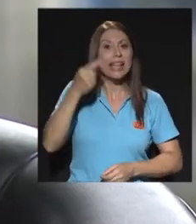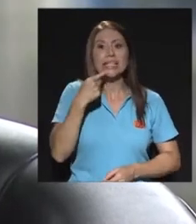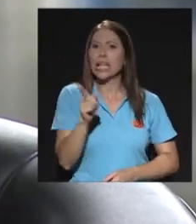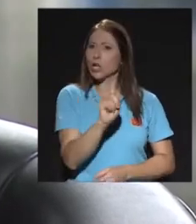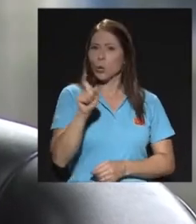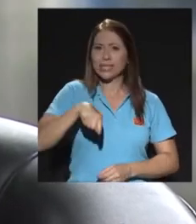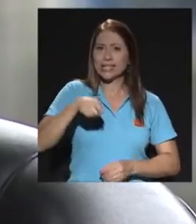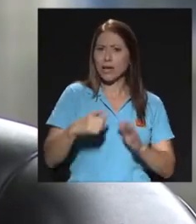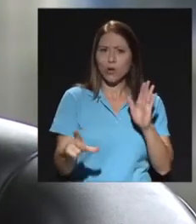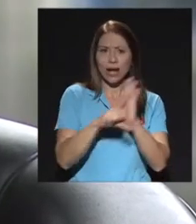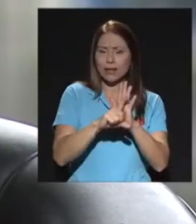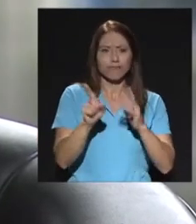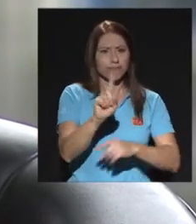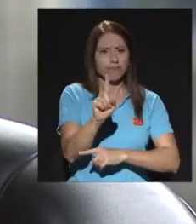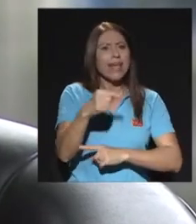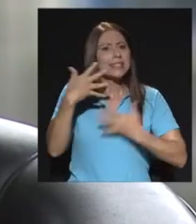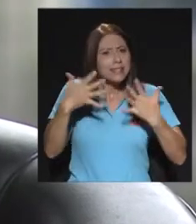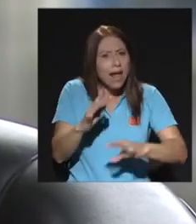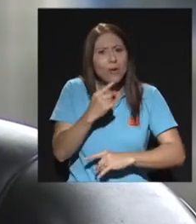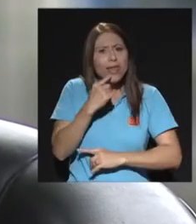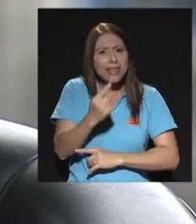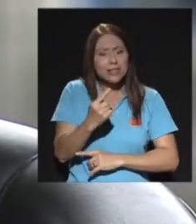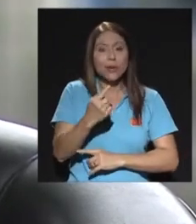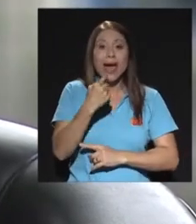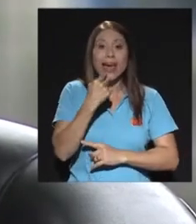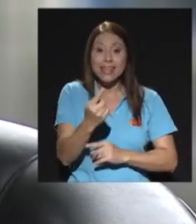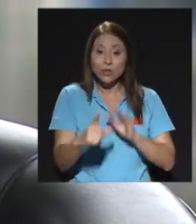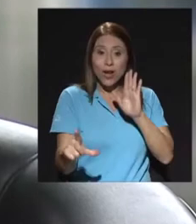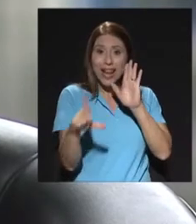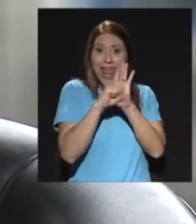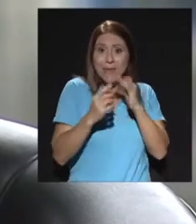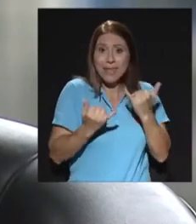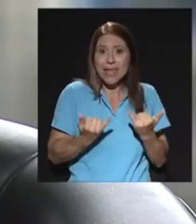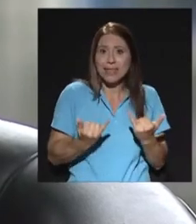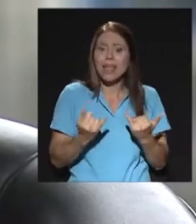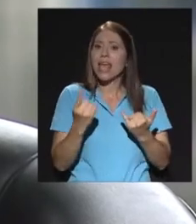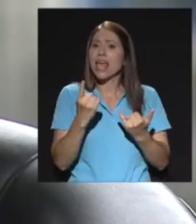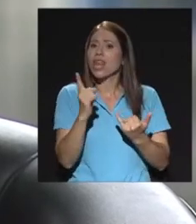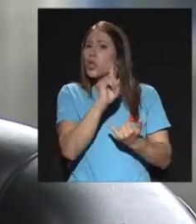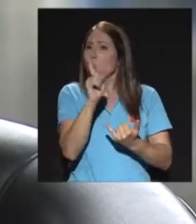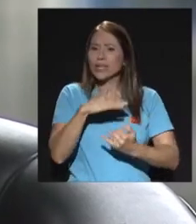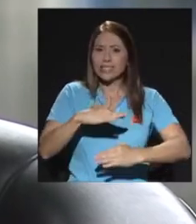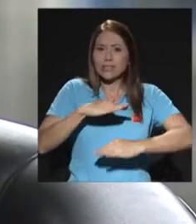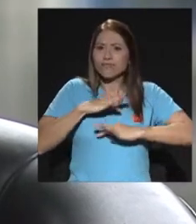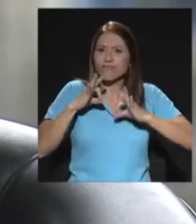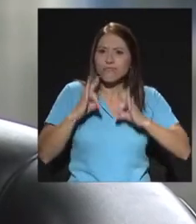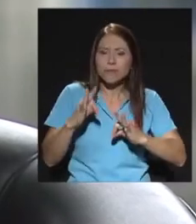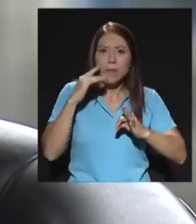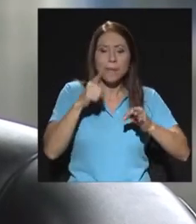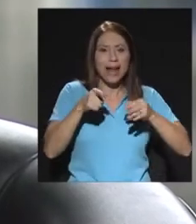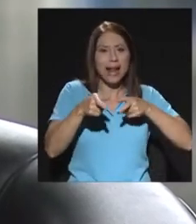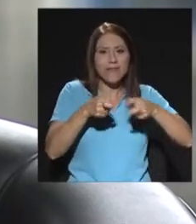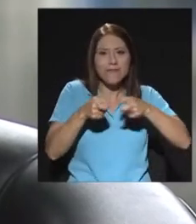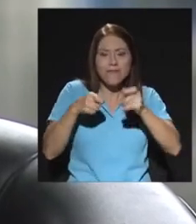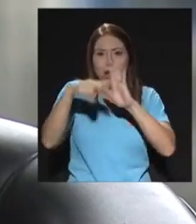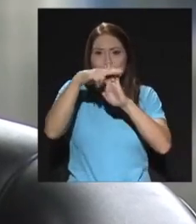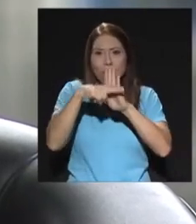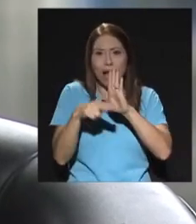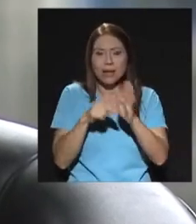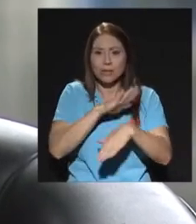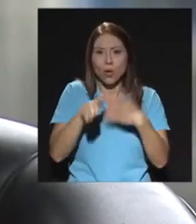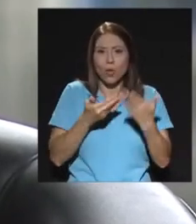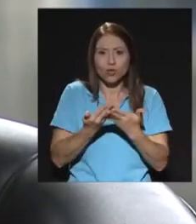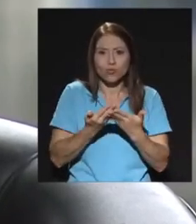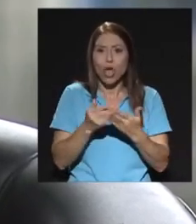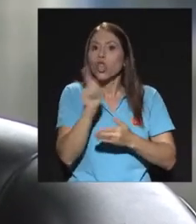Ha dicho que el marco normativo vigente es insuficiente para regular todos los aspectos. No se regula